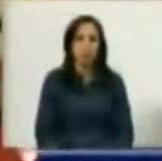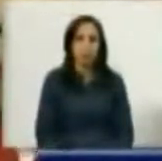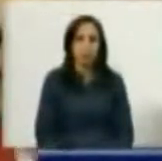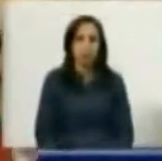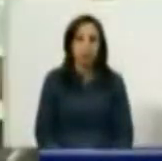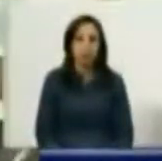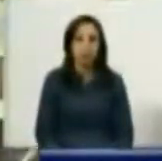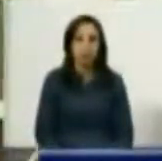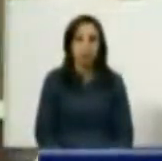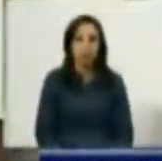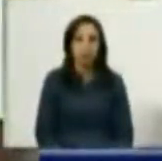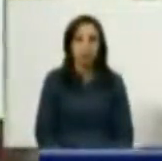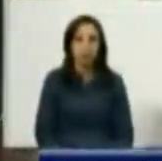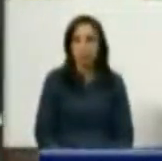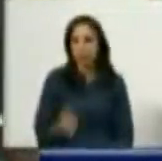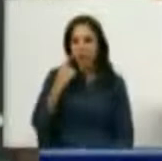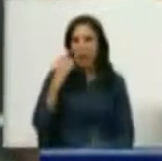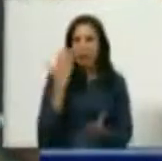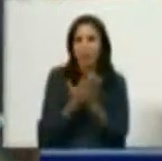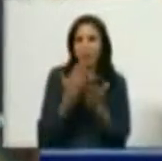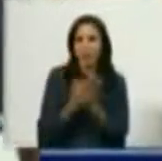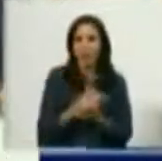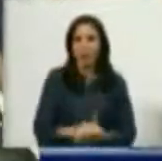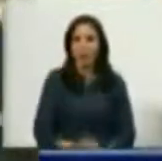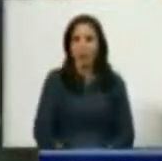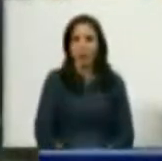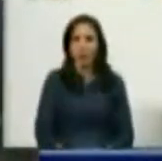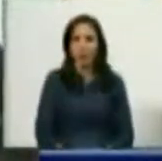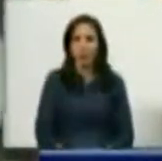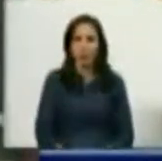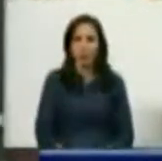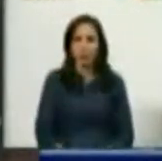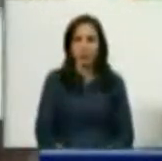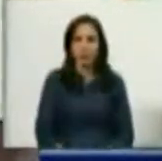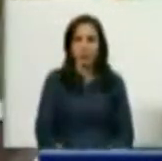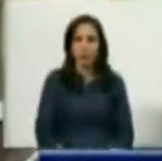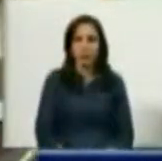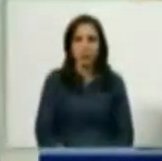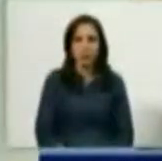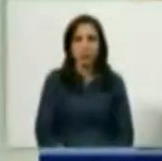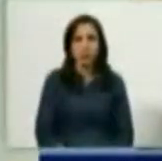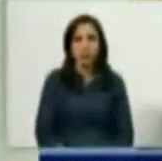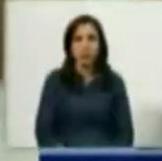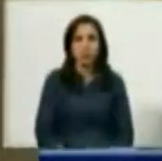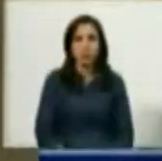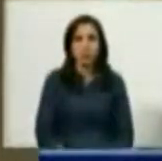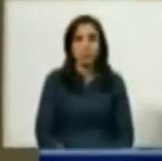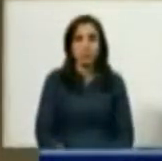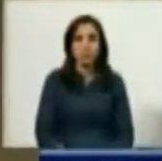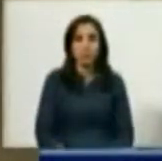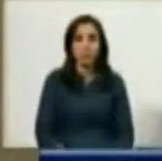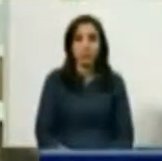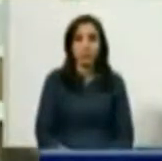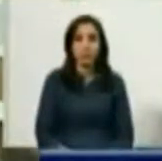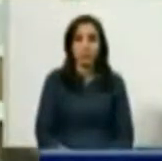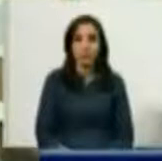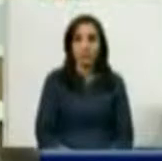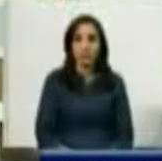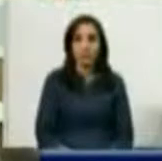vean esta ridiculeces a esta a estas alturas del partido Pero bueno son ridiculeces pues caraota digital